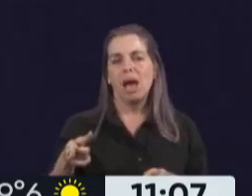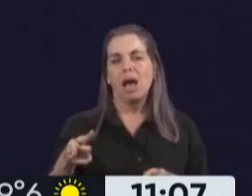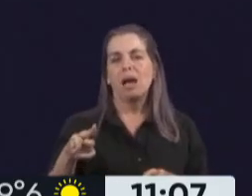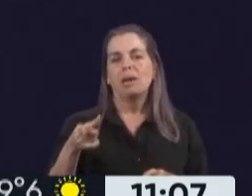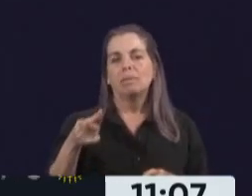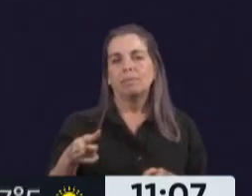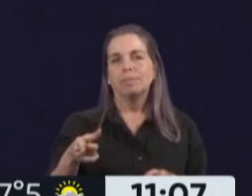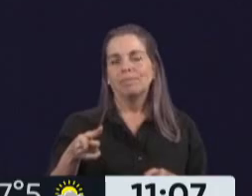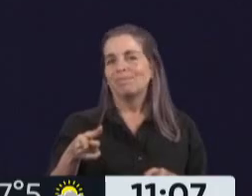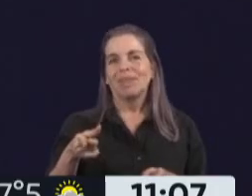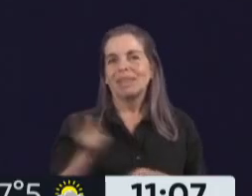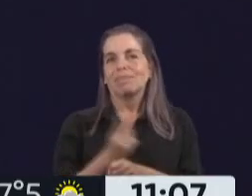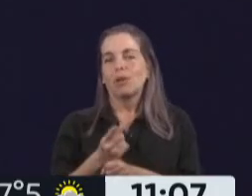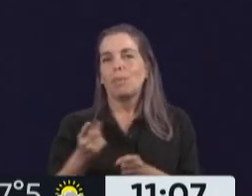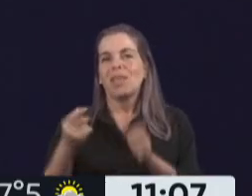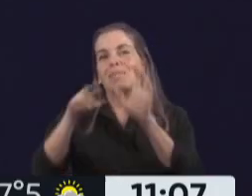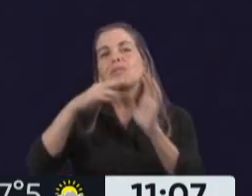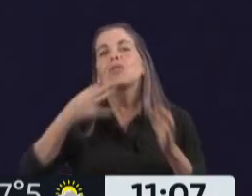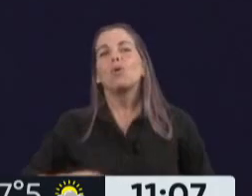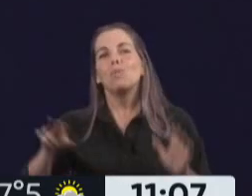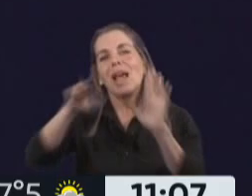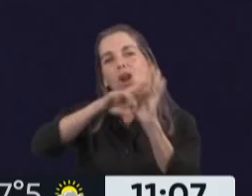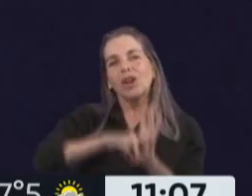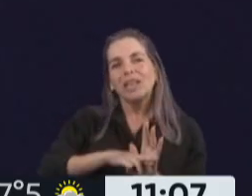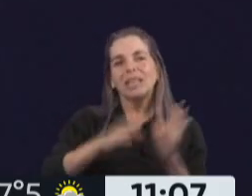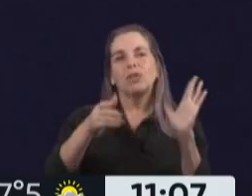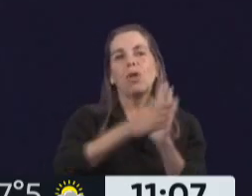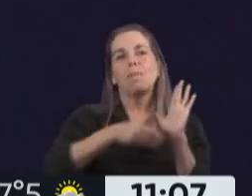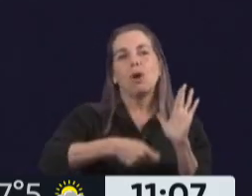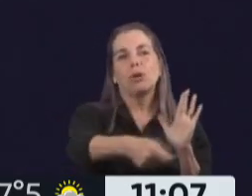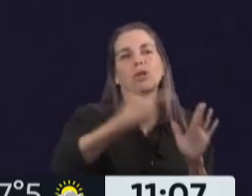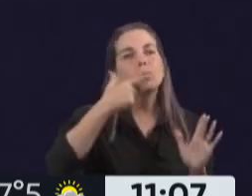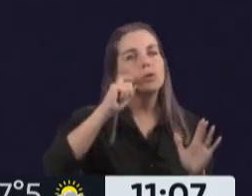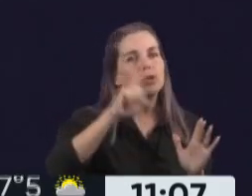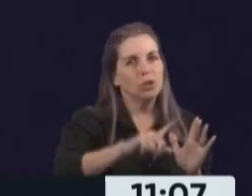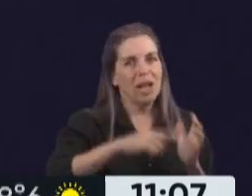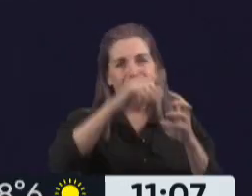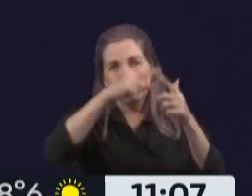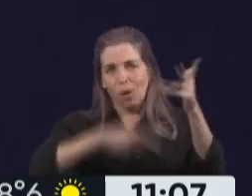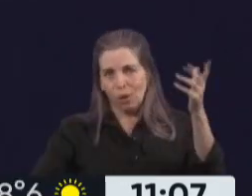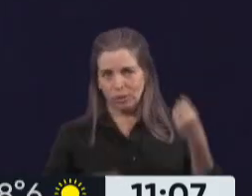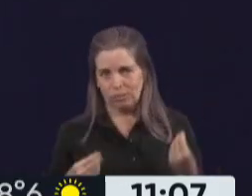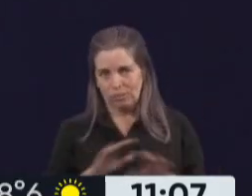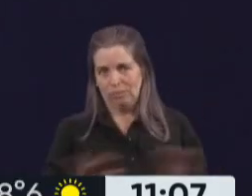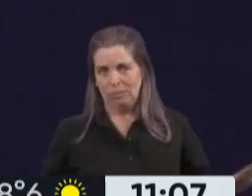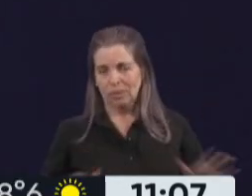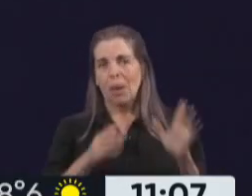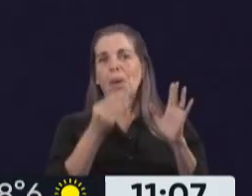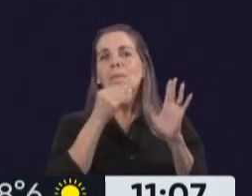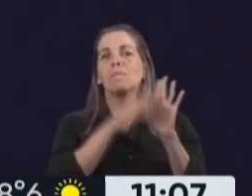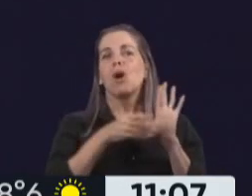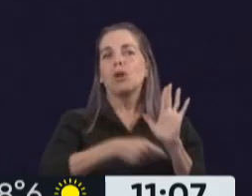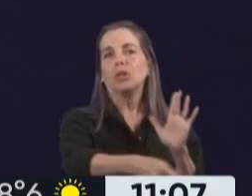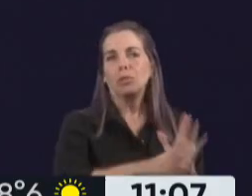que no pueden ser beneficiarias del monotributo social. Todo esto representa una distorsión en el verdadero fin del monotributo social, que es permitir